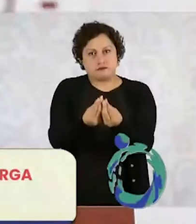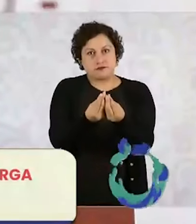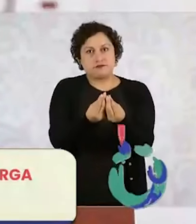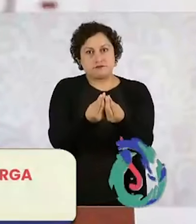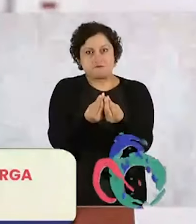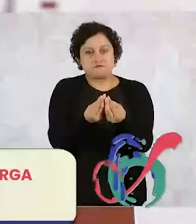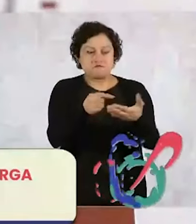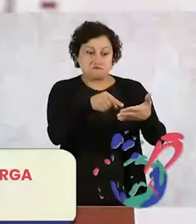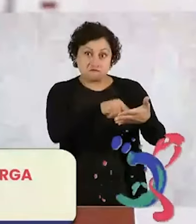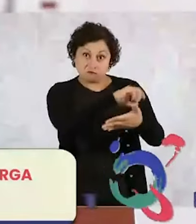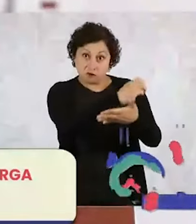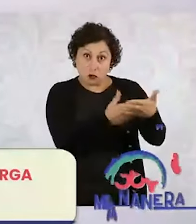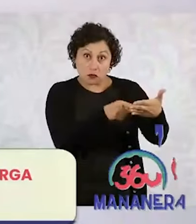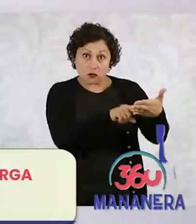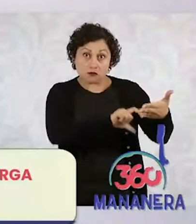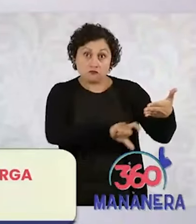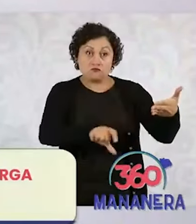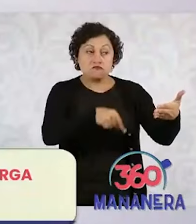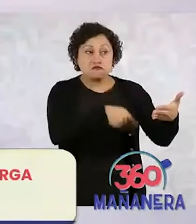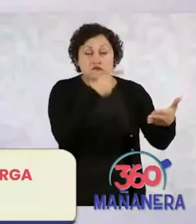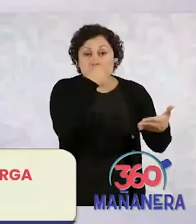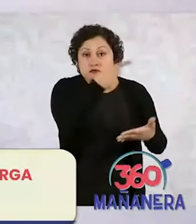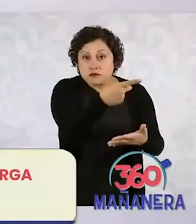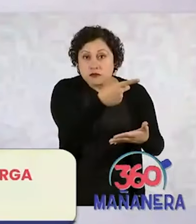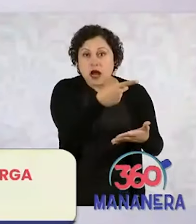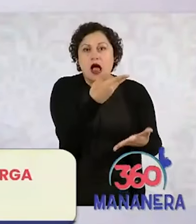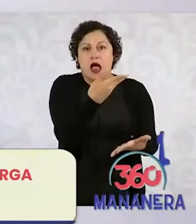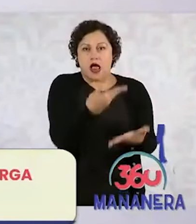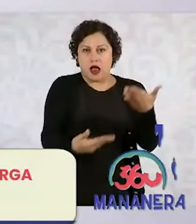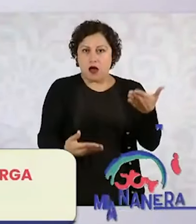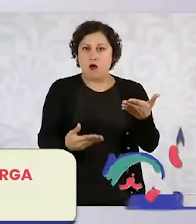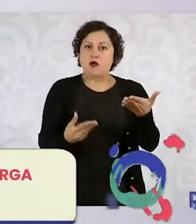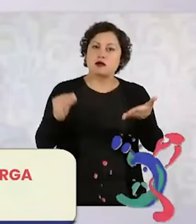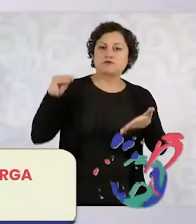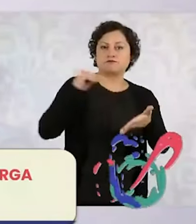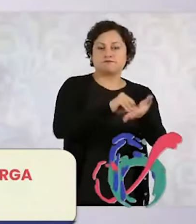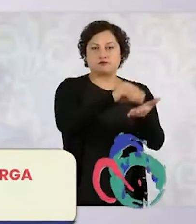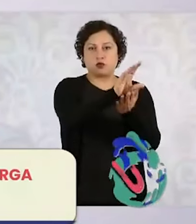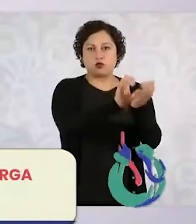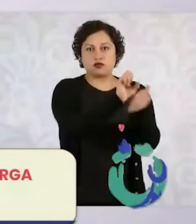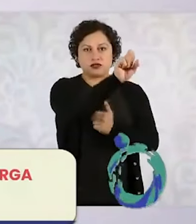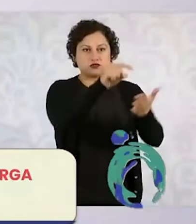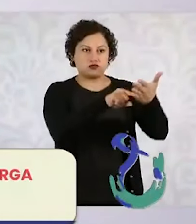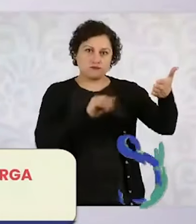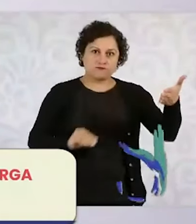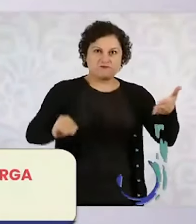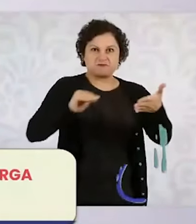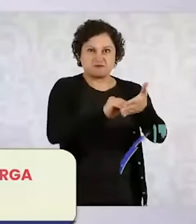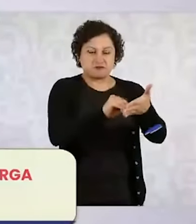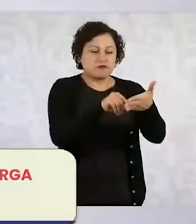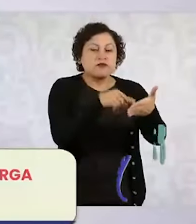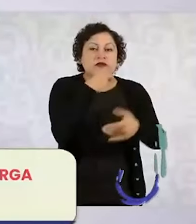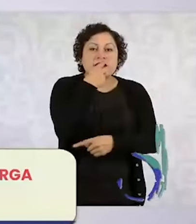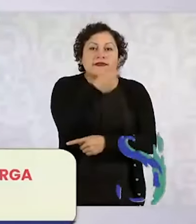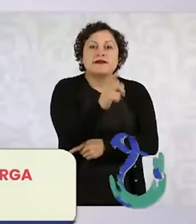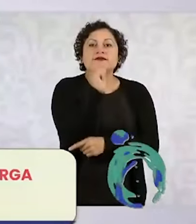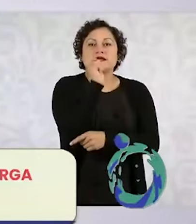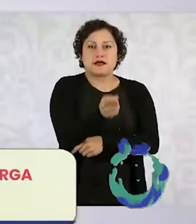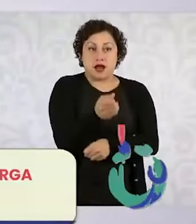la Constitución que el estado puede utilizar las